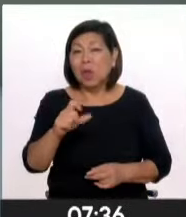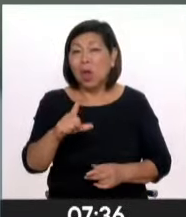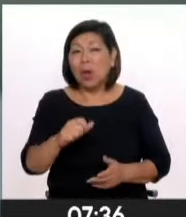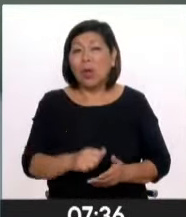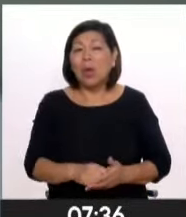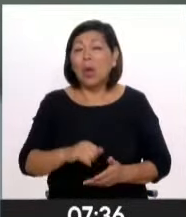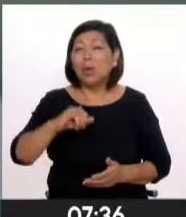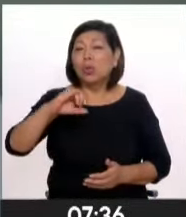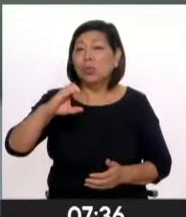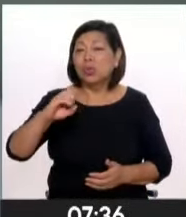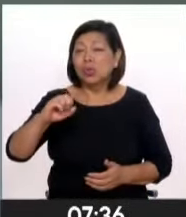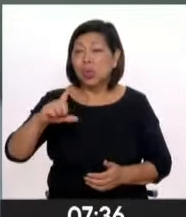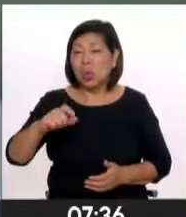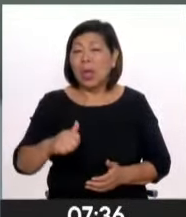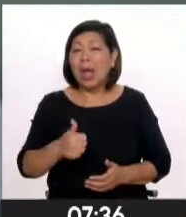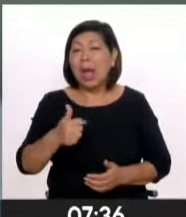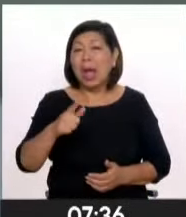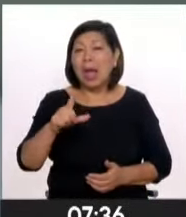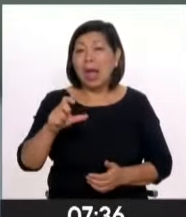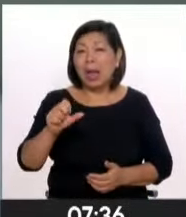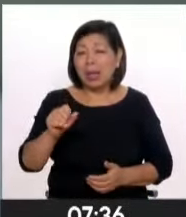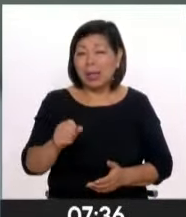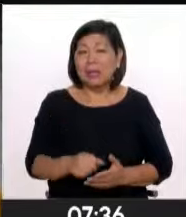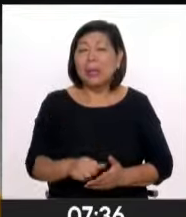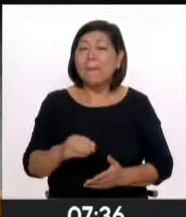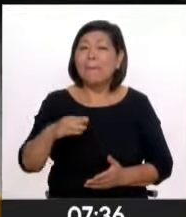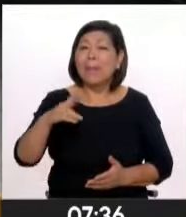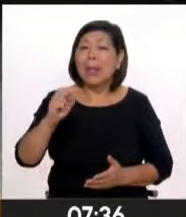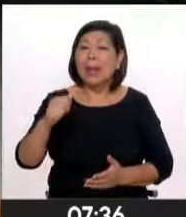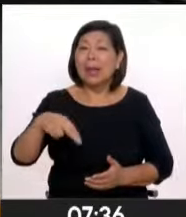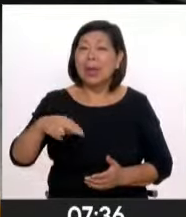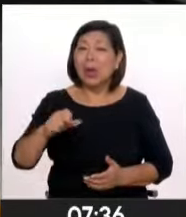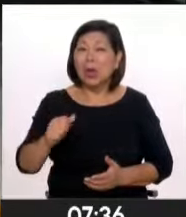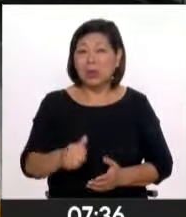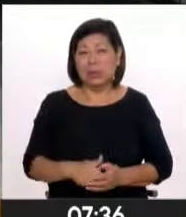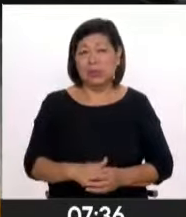Joel Guamán, Alexis Calero, Miguel Bernardo y Anet Collazos.